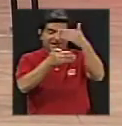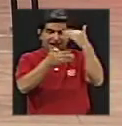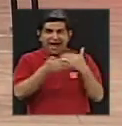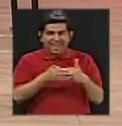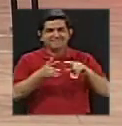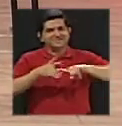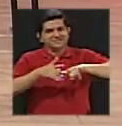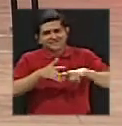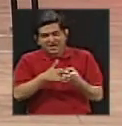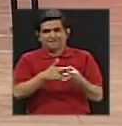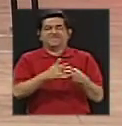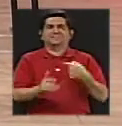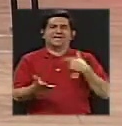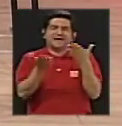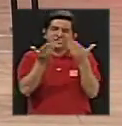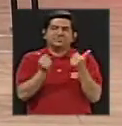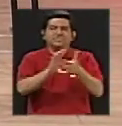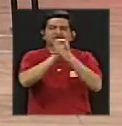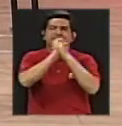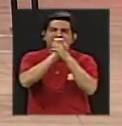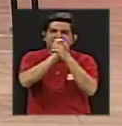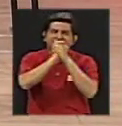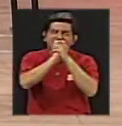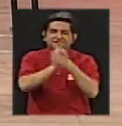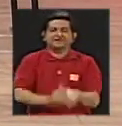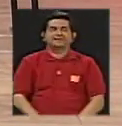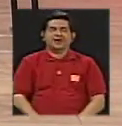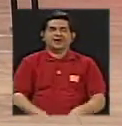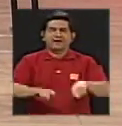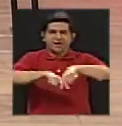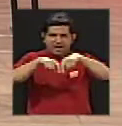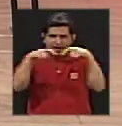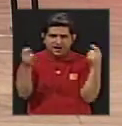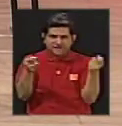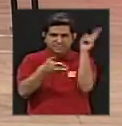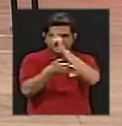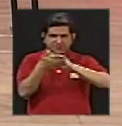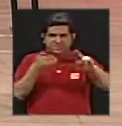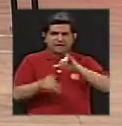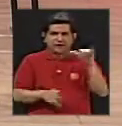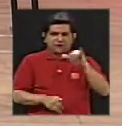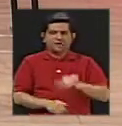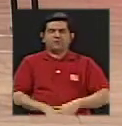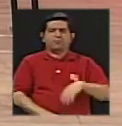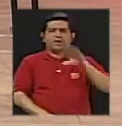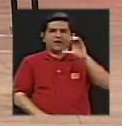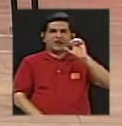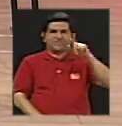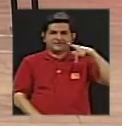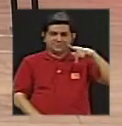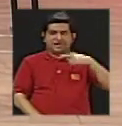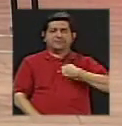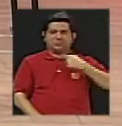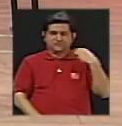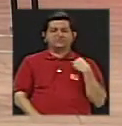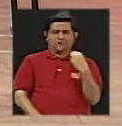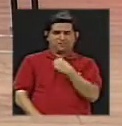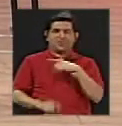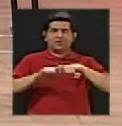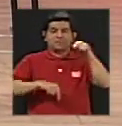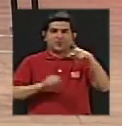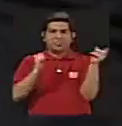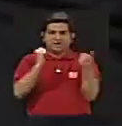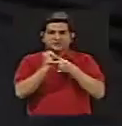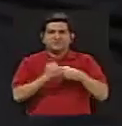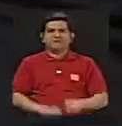antes de empezar eso, uh-huh, quisiera felicitar al semanario y felicitar también al CIEP, del que soy parte, pero me parece que esta vez